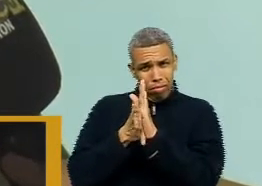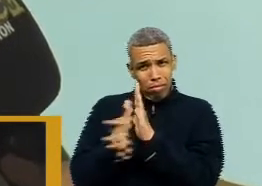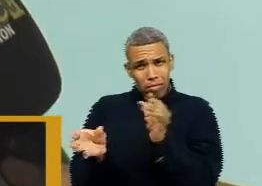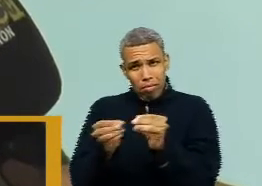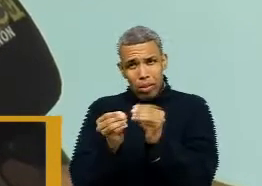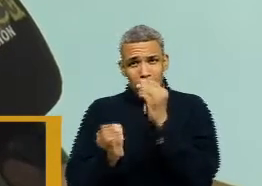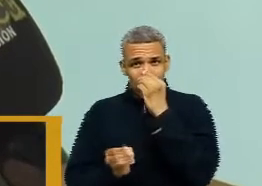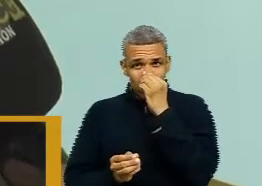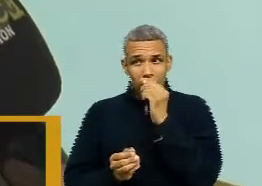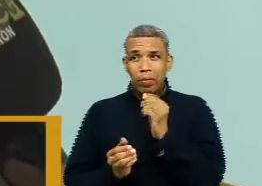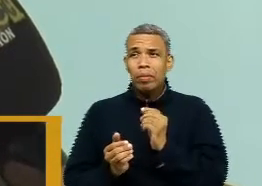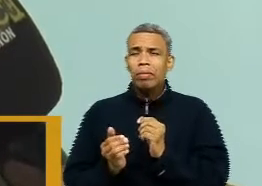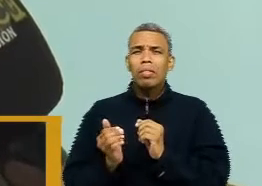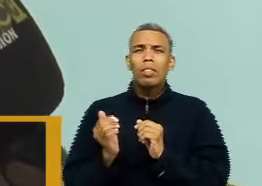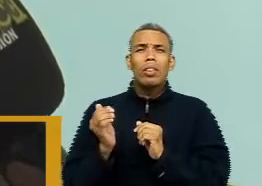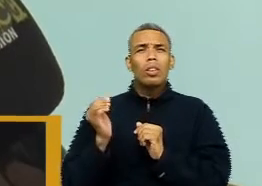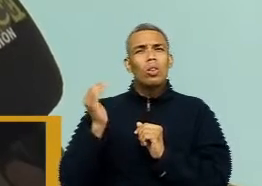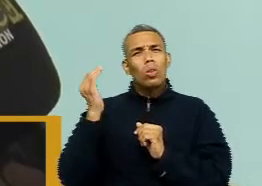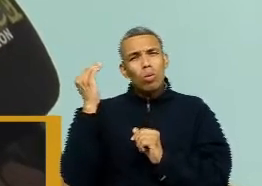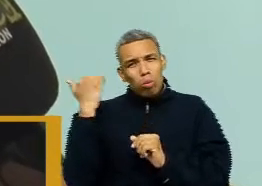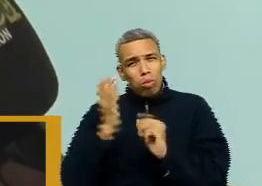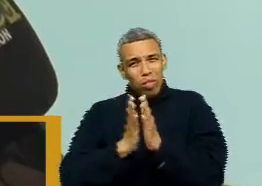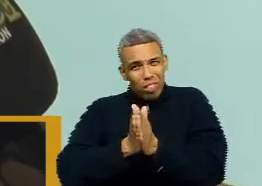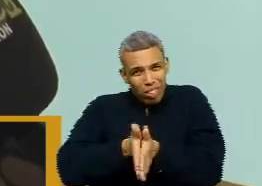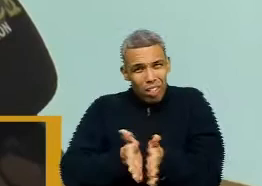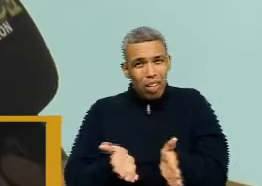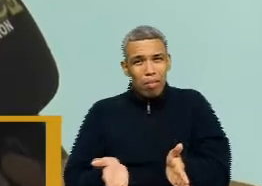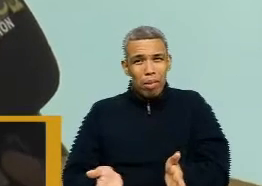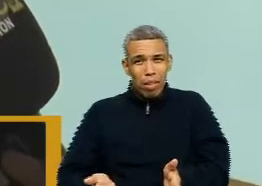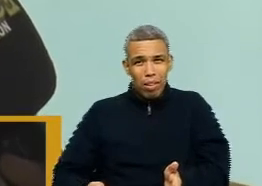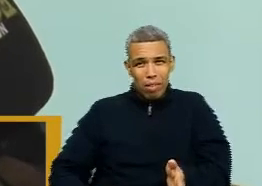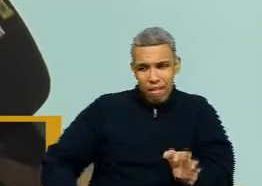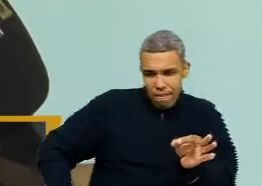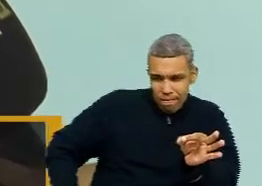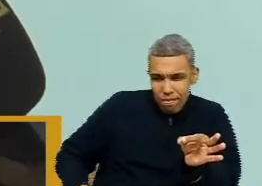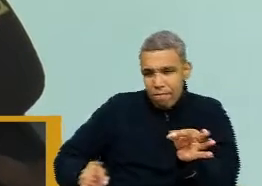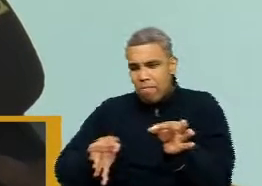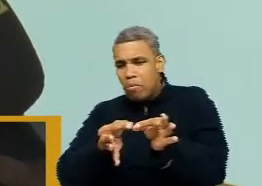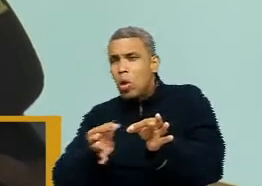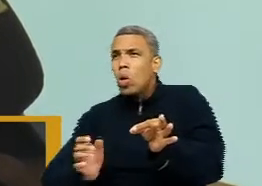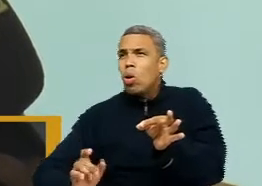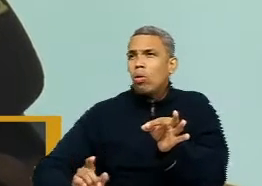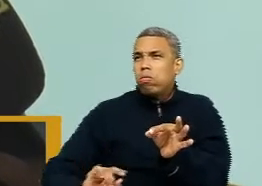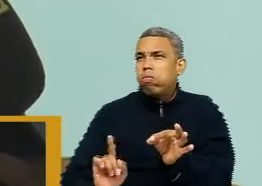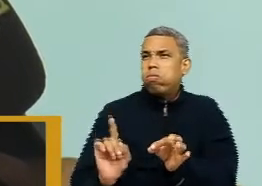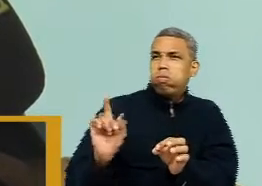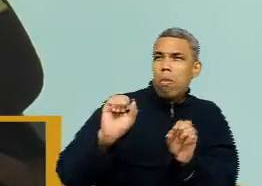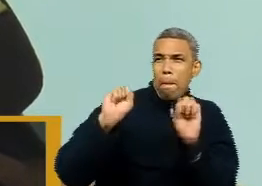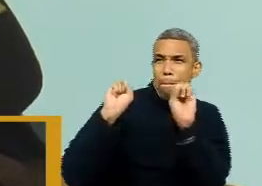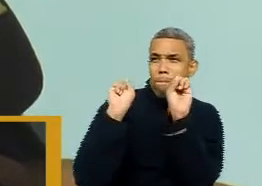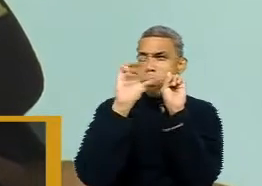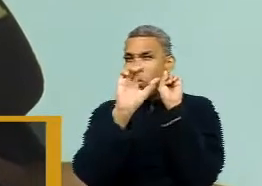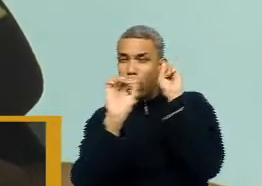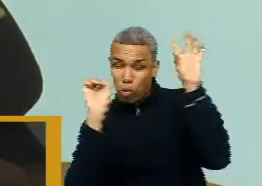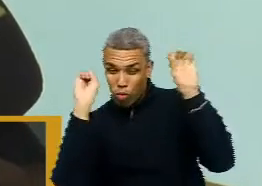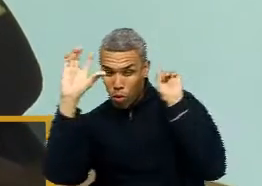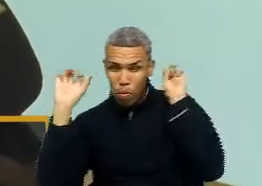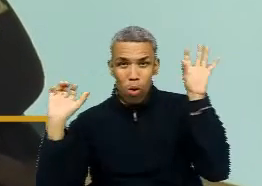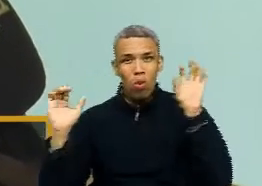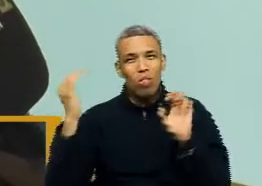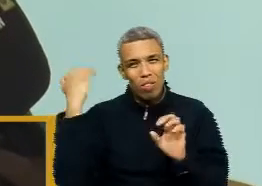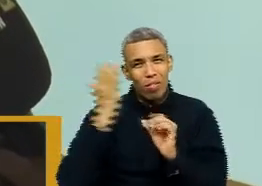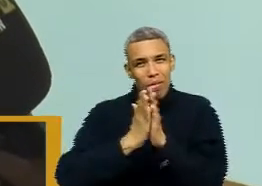que estaba amenazando la vida de los funcionarios que estaban en ese momento de la firma Tuscany, OSI, Ecopetrol. Y